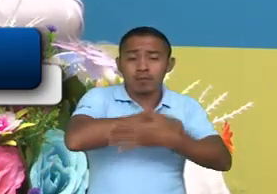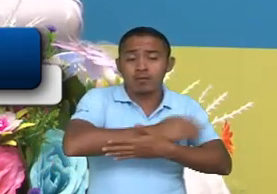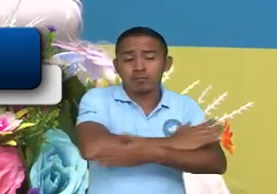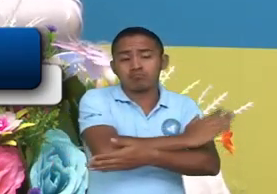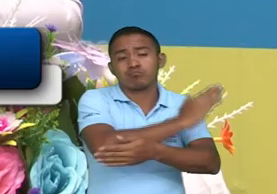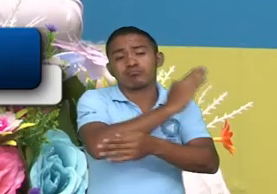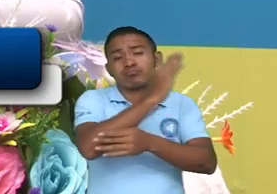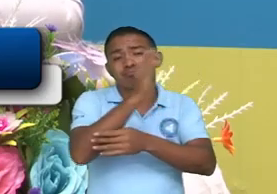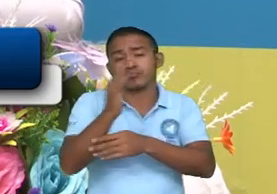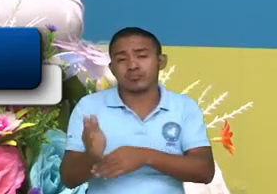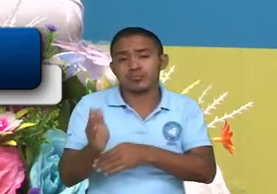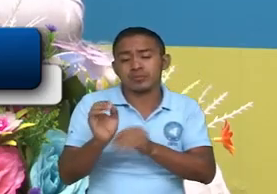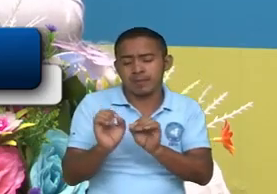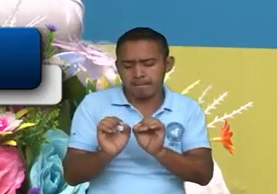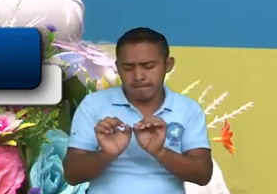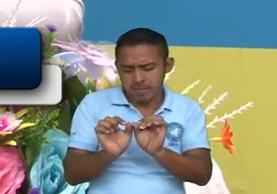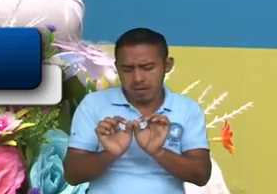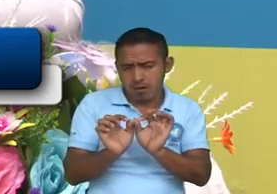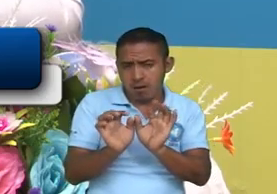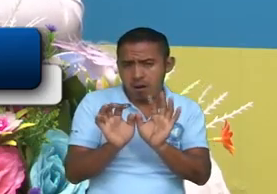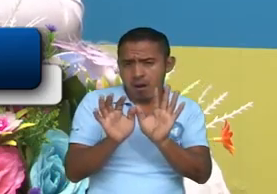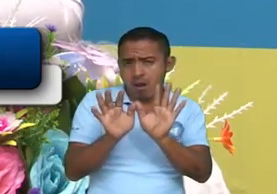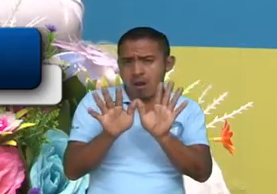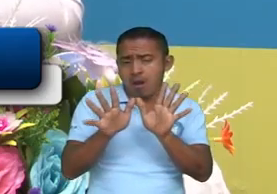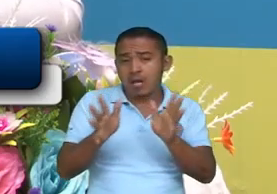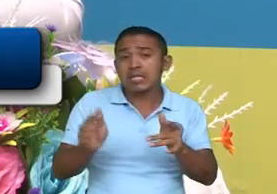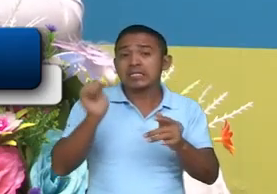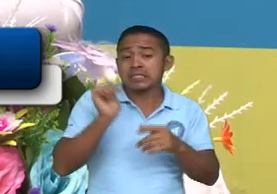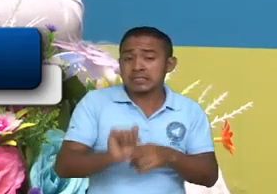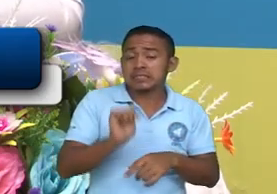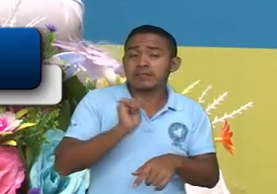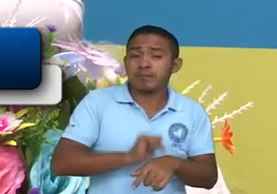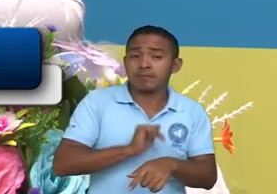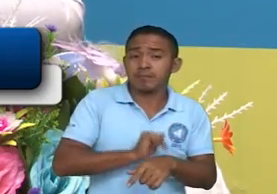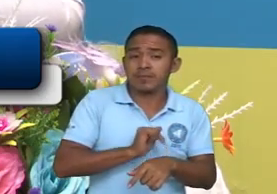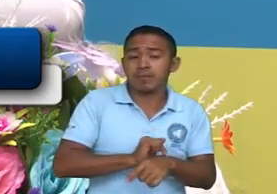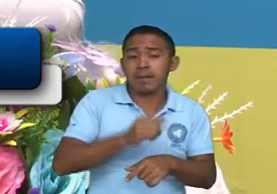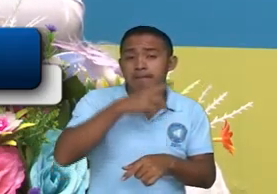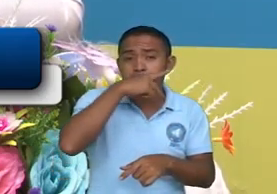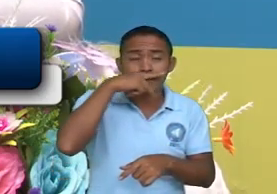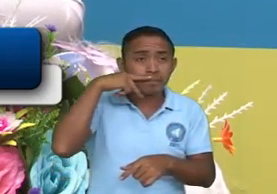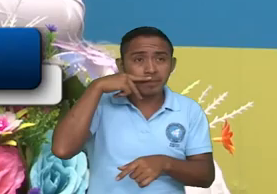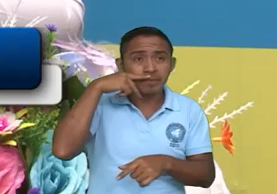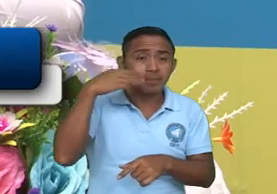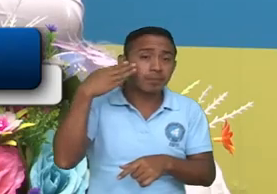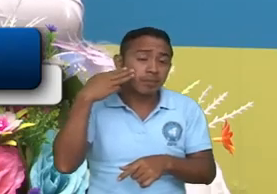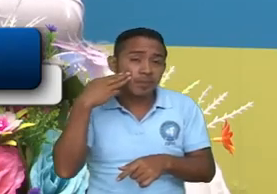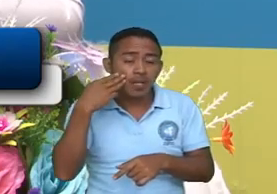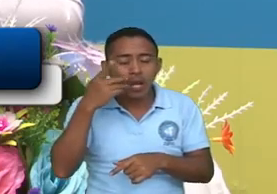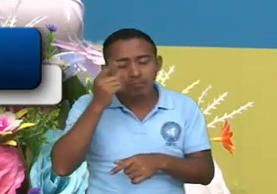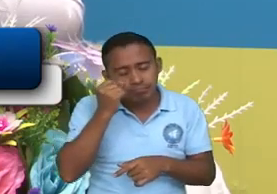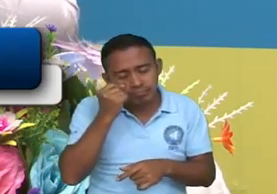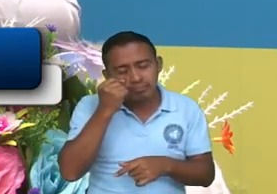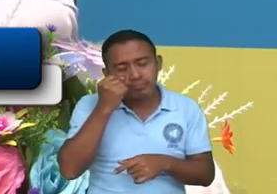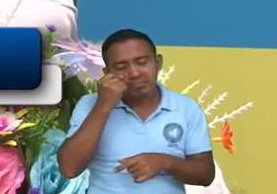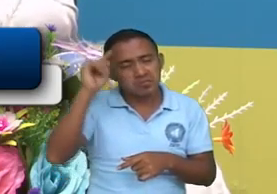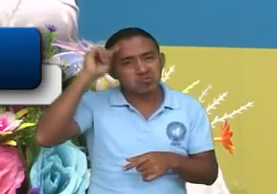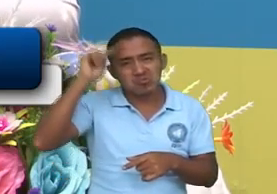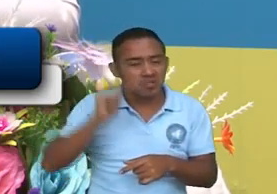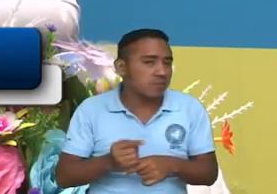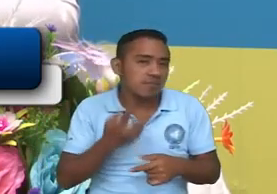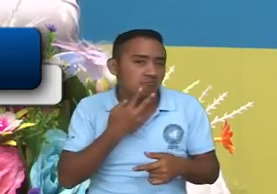bebés predominantemente mueren en horas de la noche y de hecho los rangos de las horas en que más frecuentemente